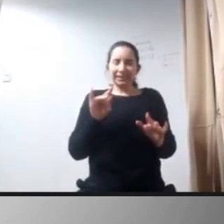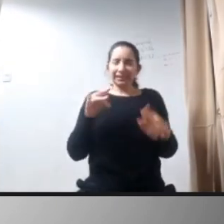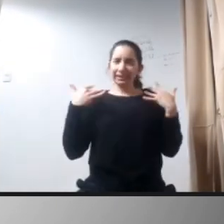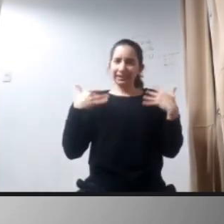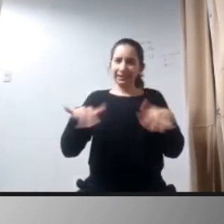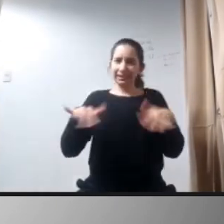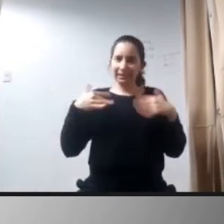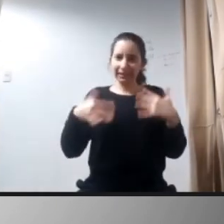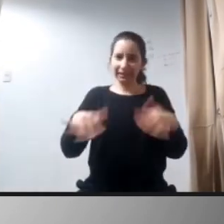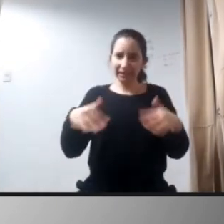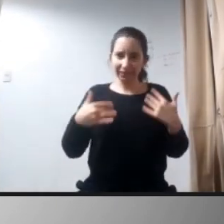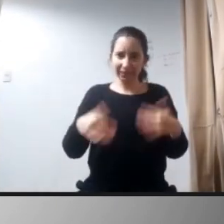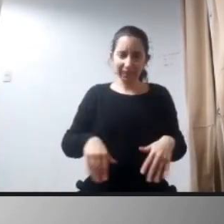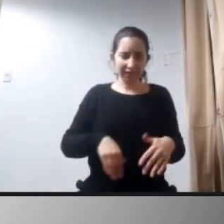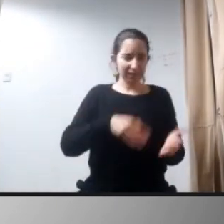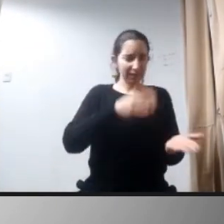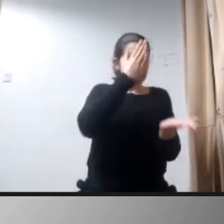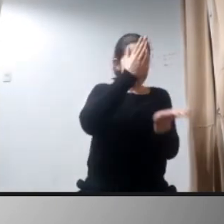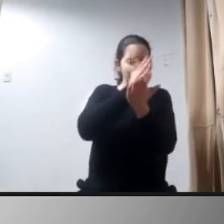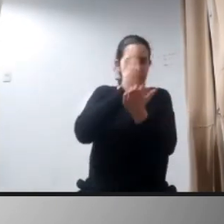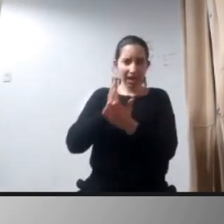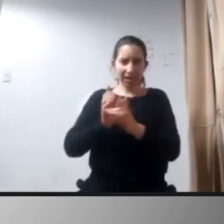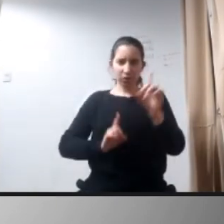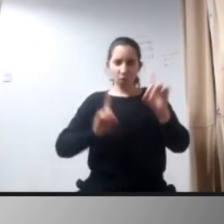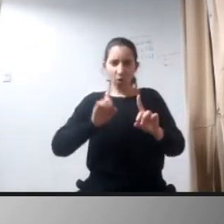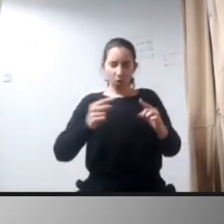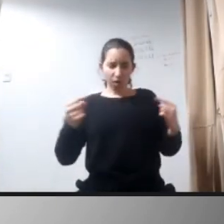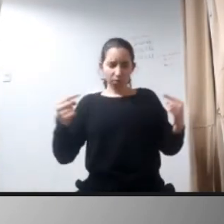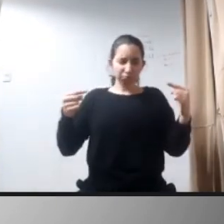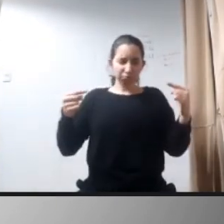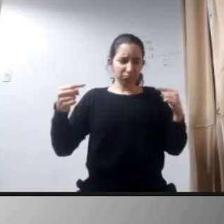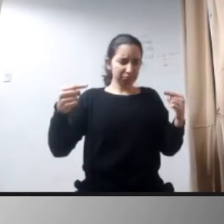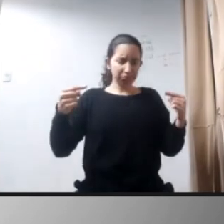derechos que pueden pensarse en términos contrapuestos y